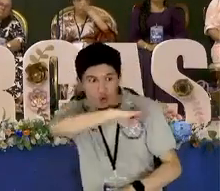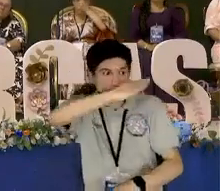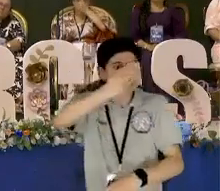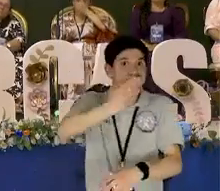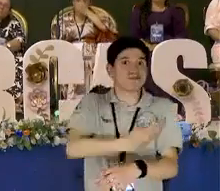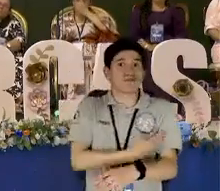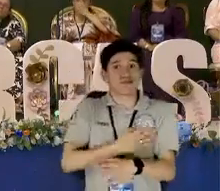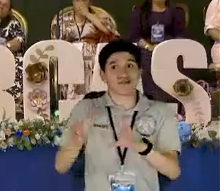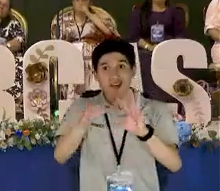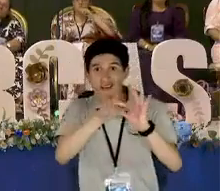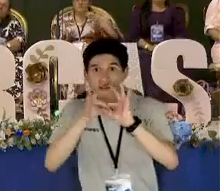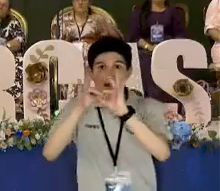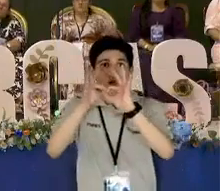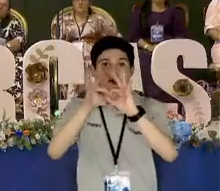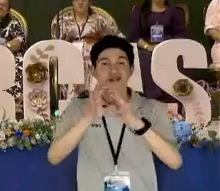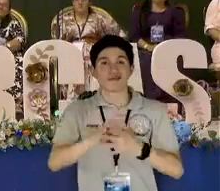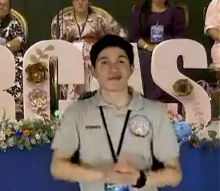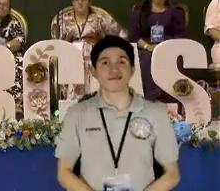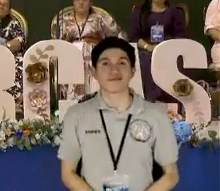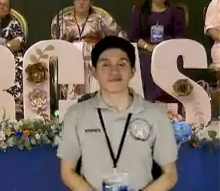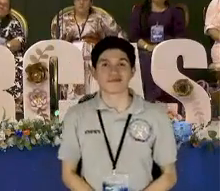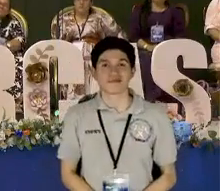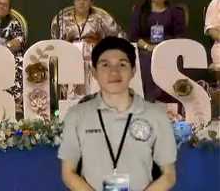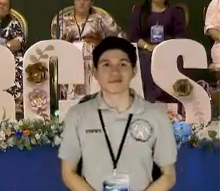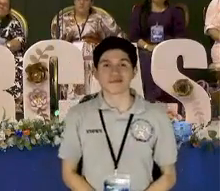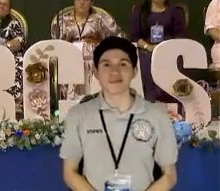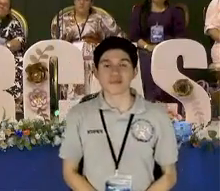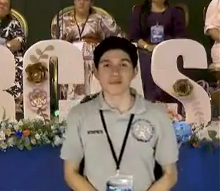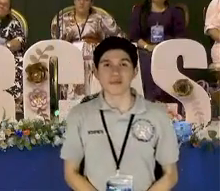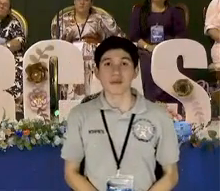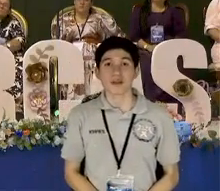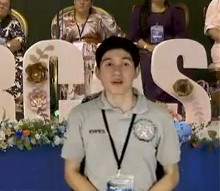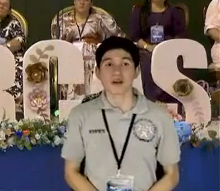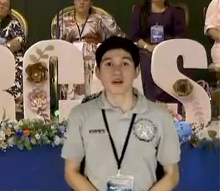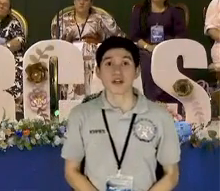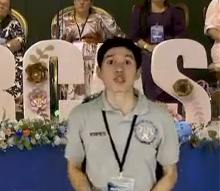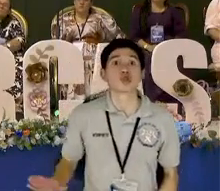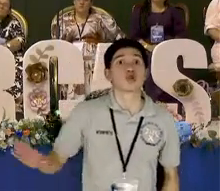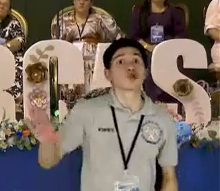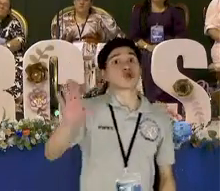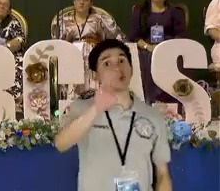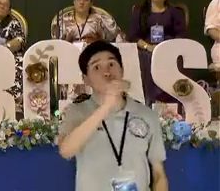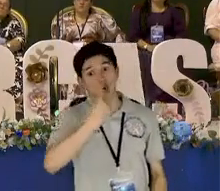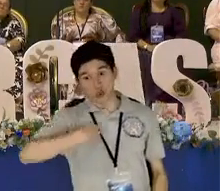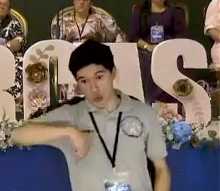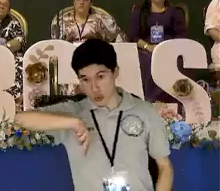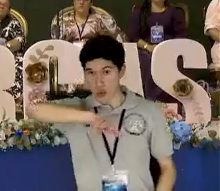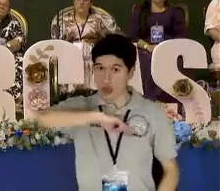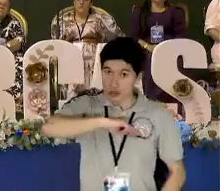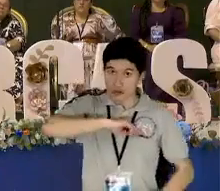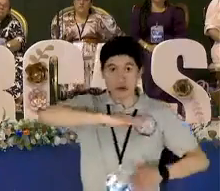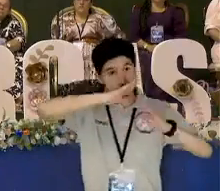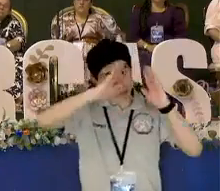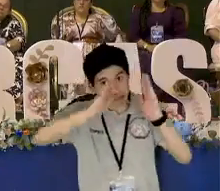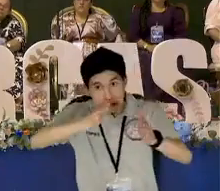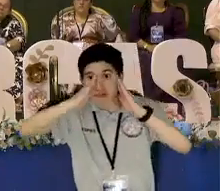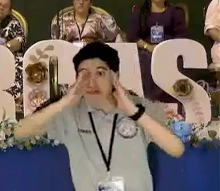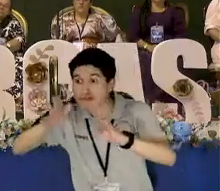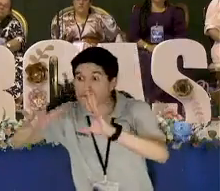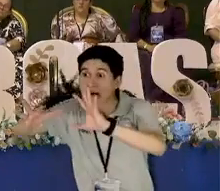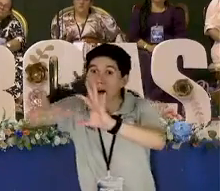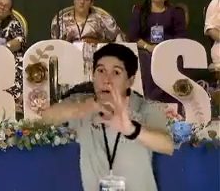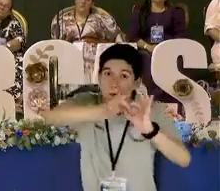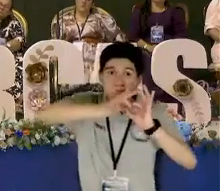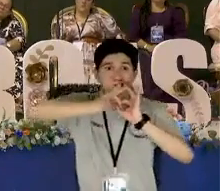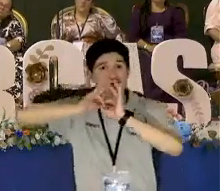esta unidad, del cual entonces, bien coordinados, conservando la unidad por medio de dicha